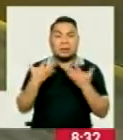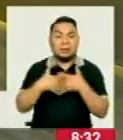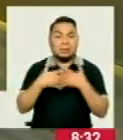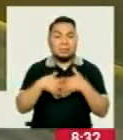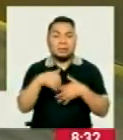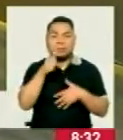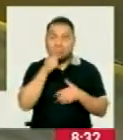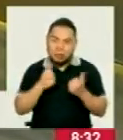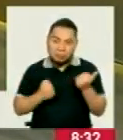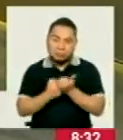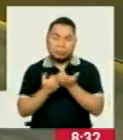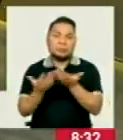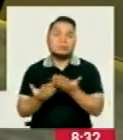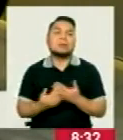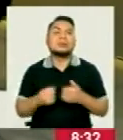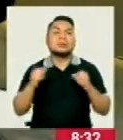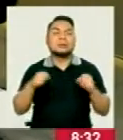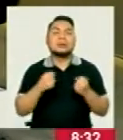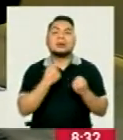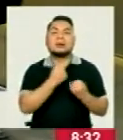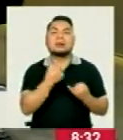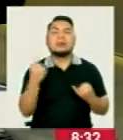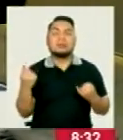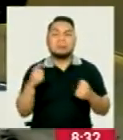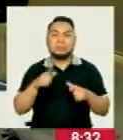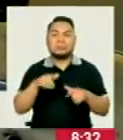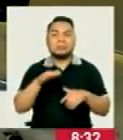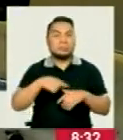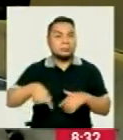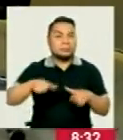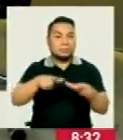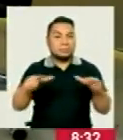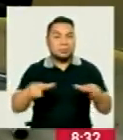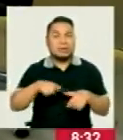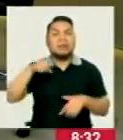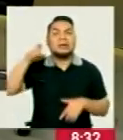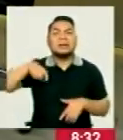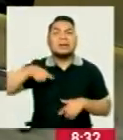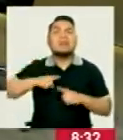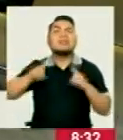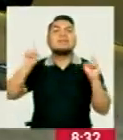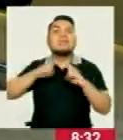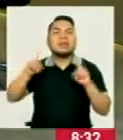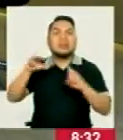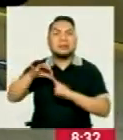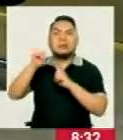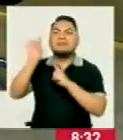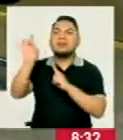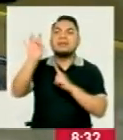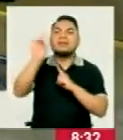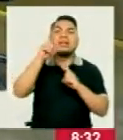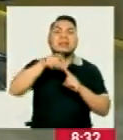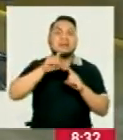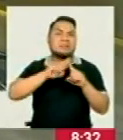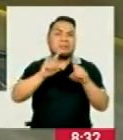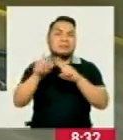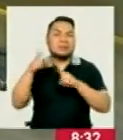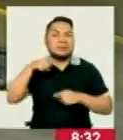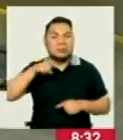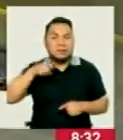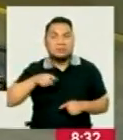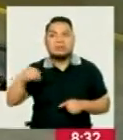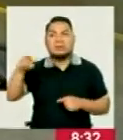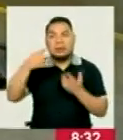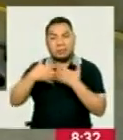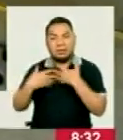se sume a este esfuerzo. Y así, en cada territorio de nuestro país hay necesidades muy particulares y específicas que necesitamos que se